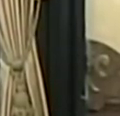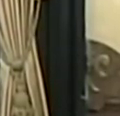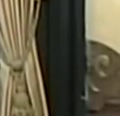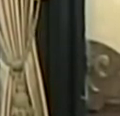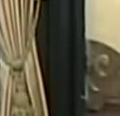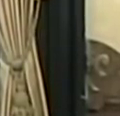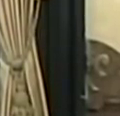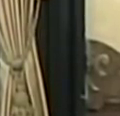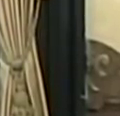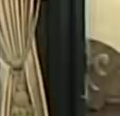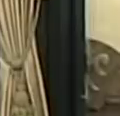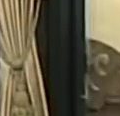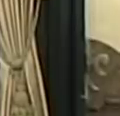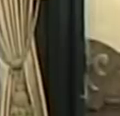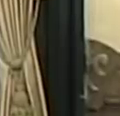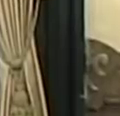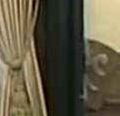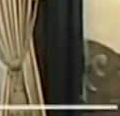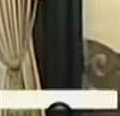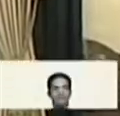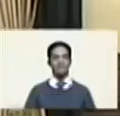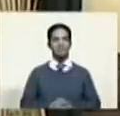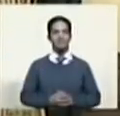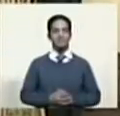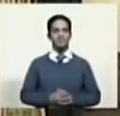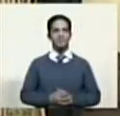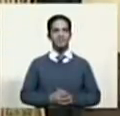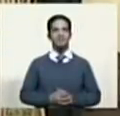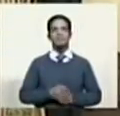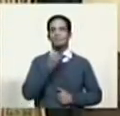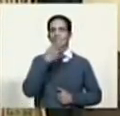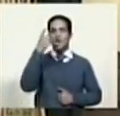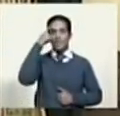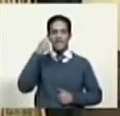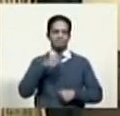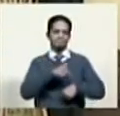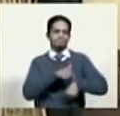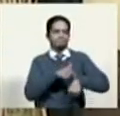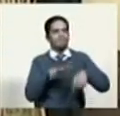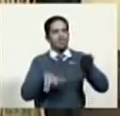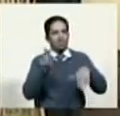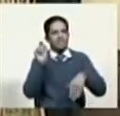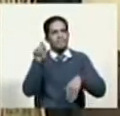Bienvenidos y bienvenidas, periodistas del mundo,